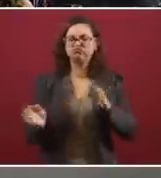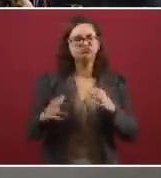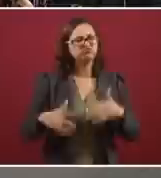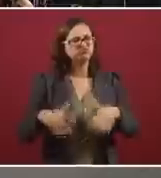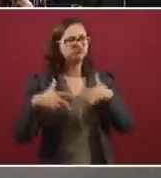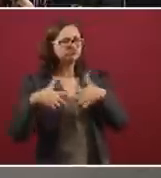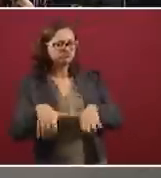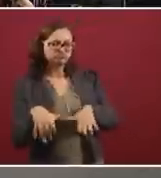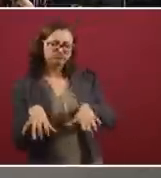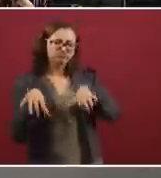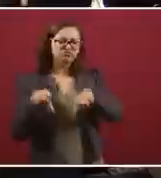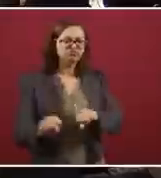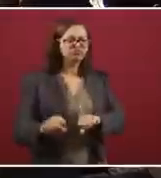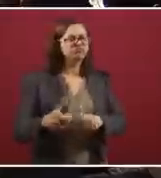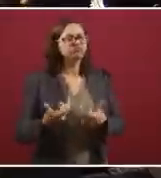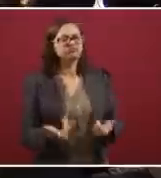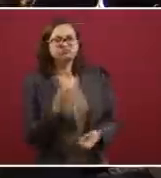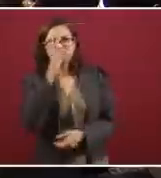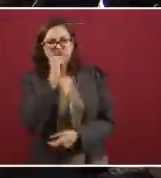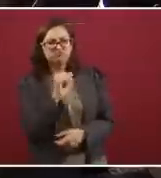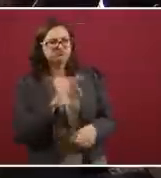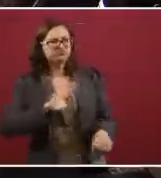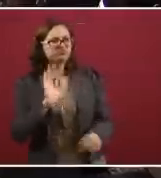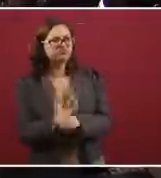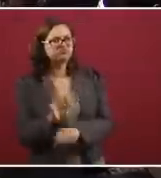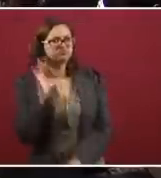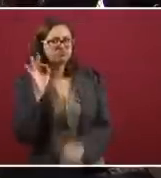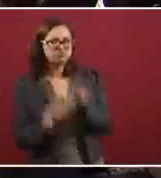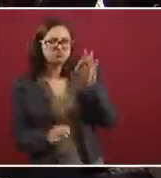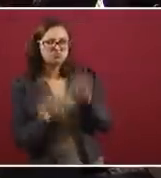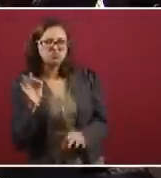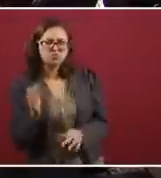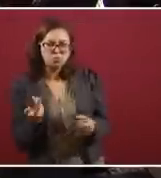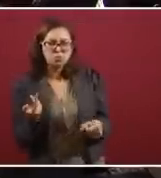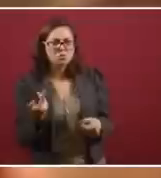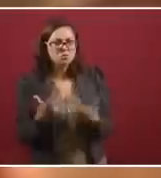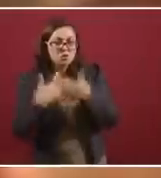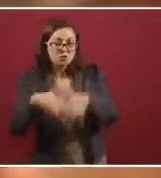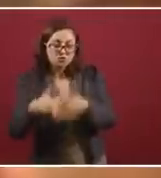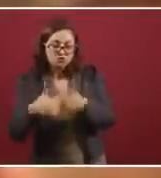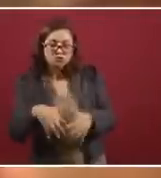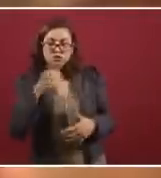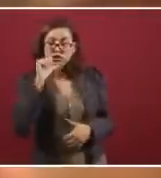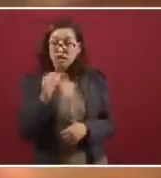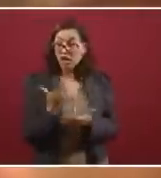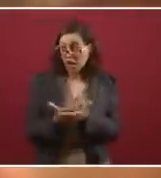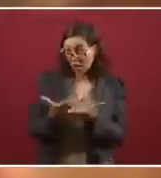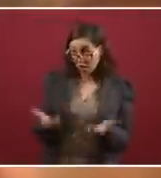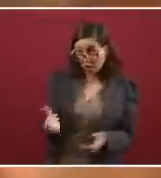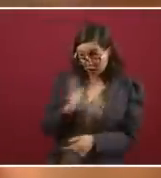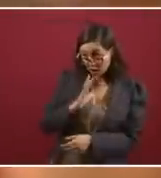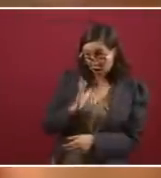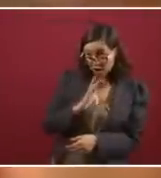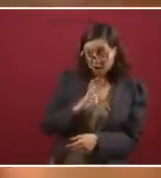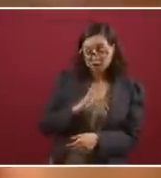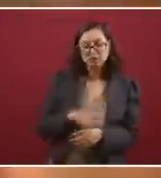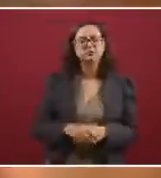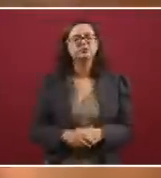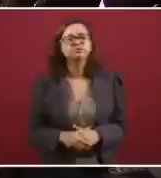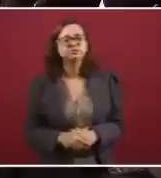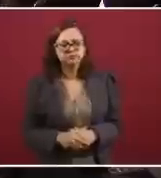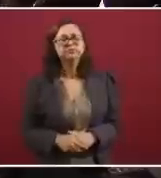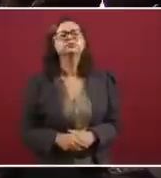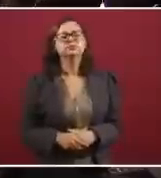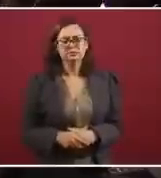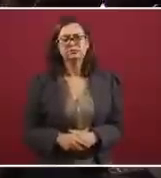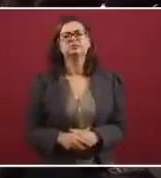no están funcionando? ¿Si existen estos casos en este asunto? Sí, existen. ¿Qué van a hacer ahí?